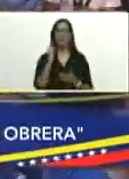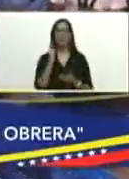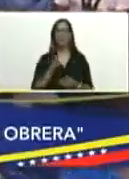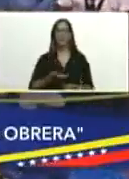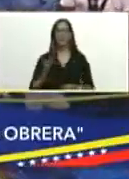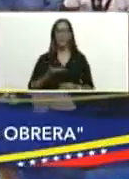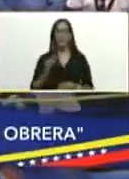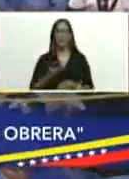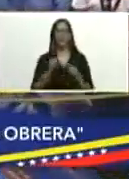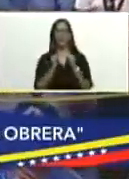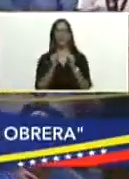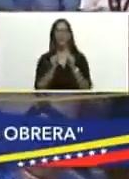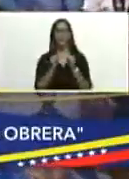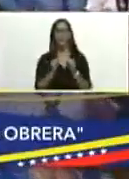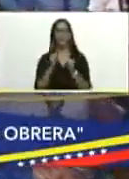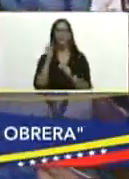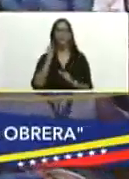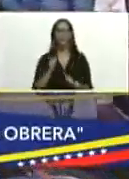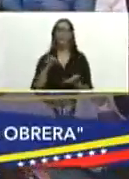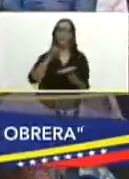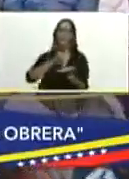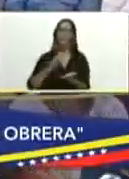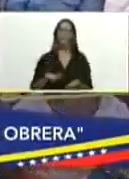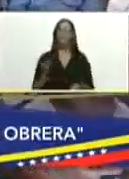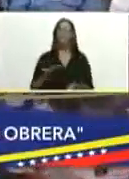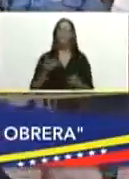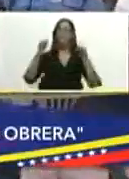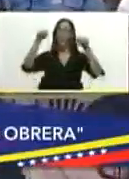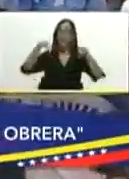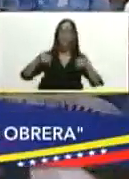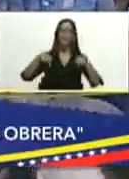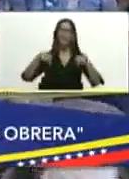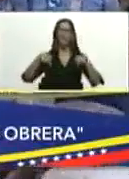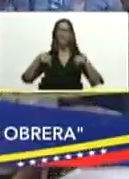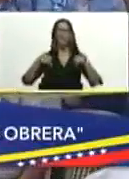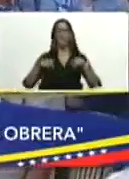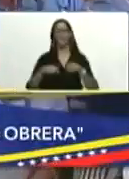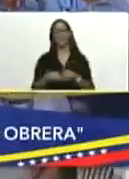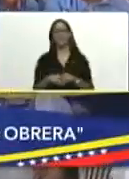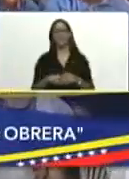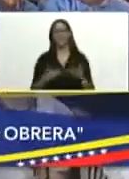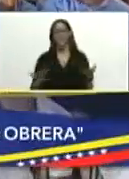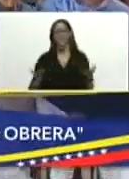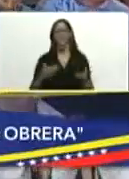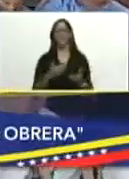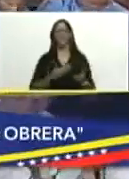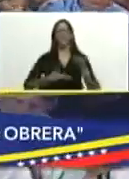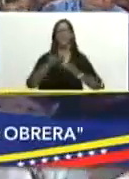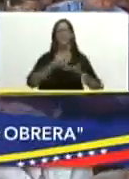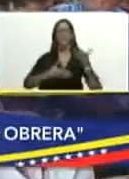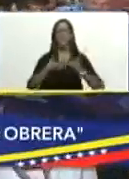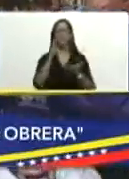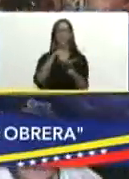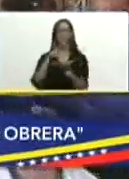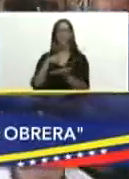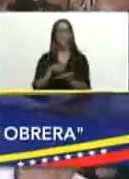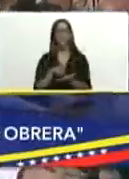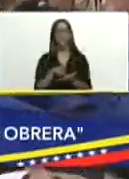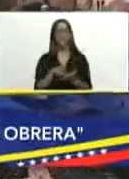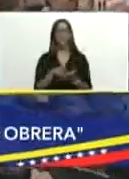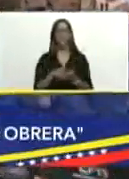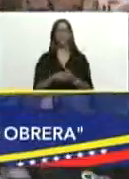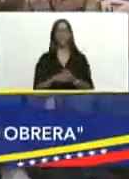y sigue siendo una tarea central en este momento a la cual han cooperado han participado han